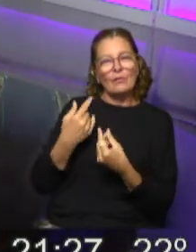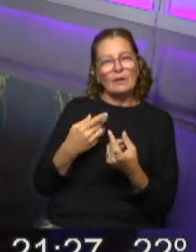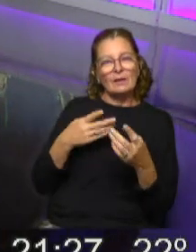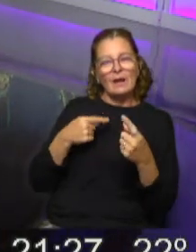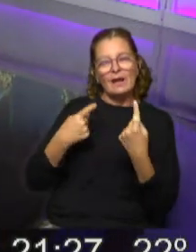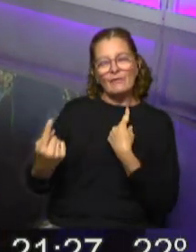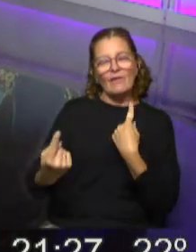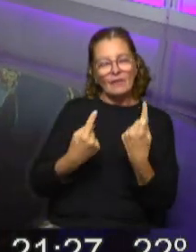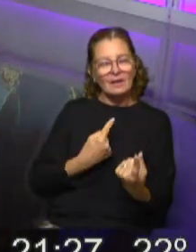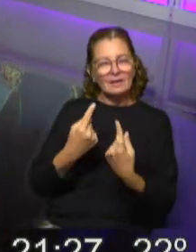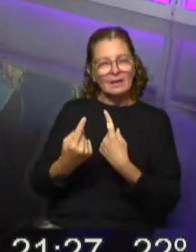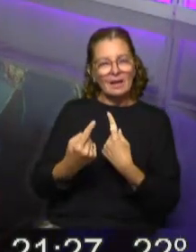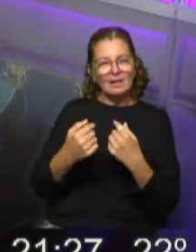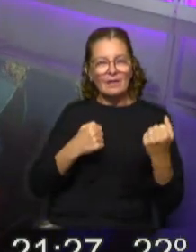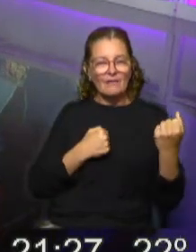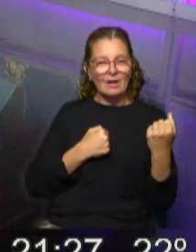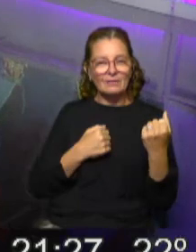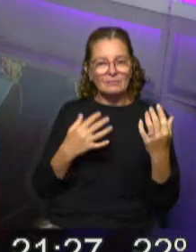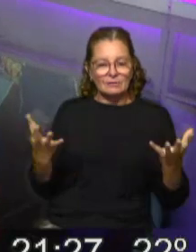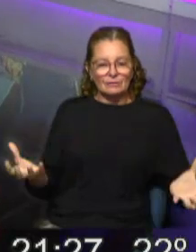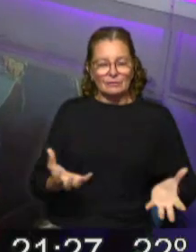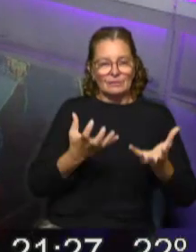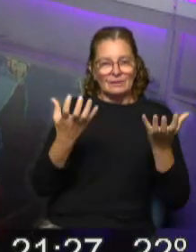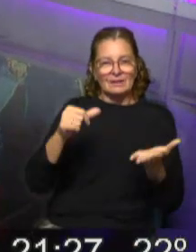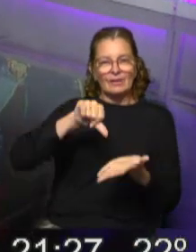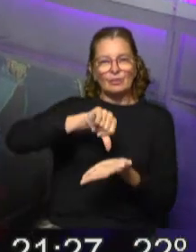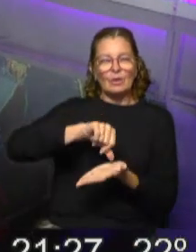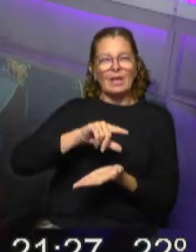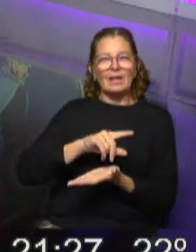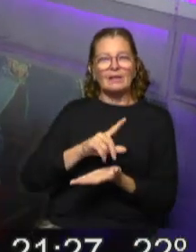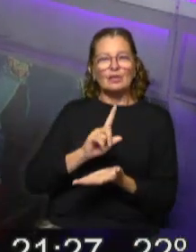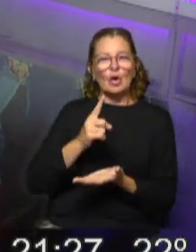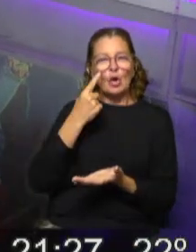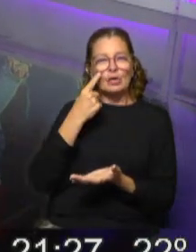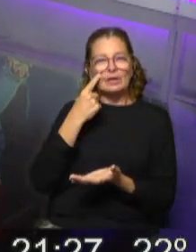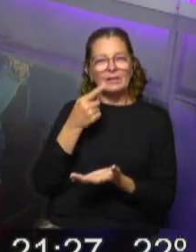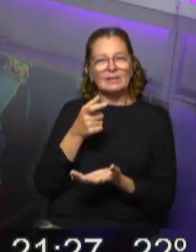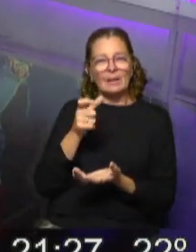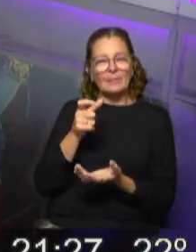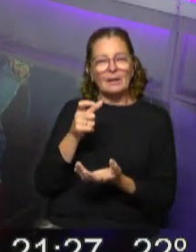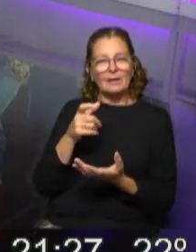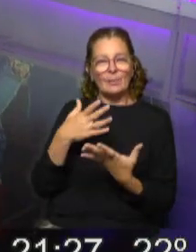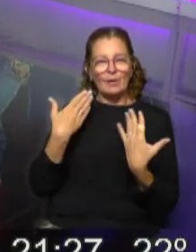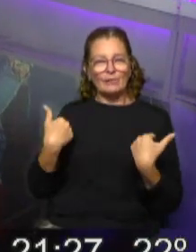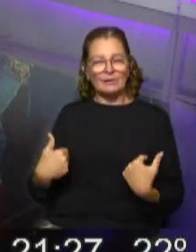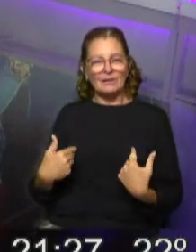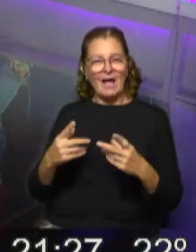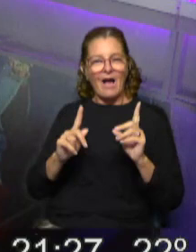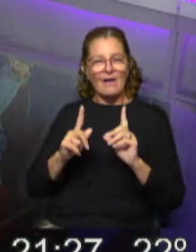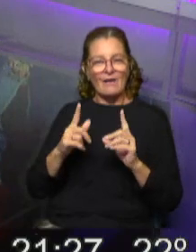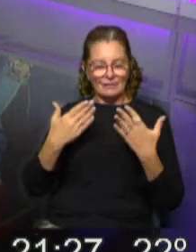los boliches y había una efervescencia que la ciudad desconocía, ¿no? Sí. Y esos personajes extravagantes a veces con